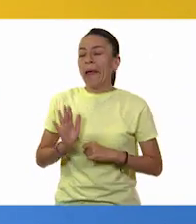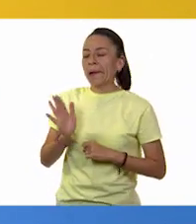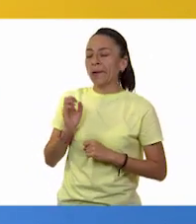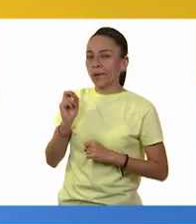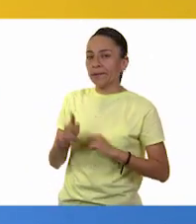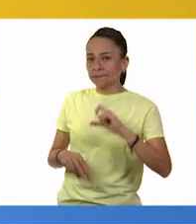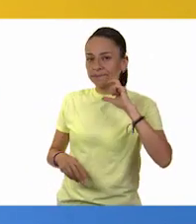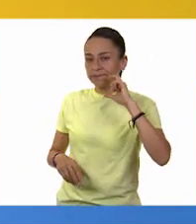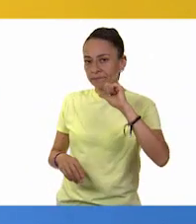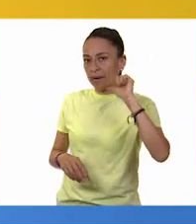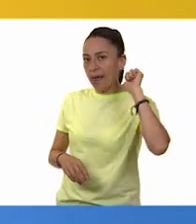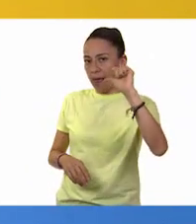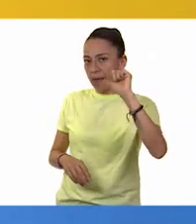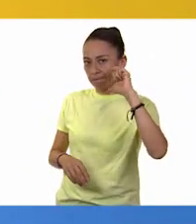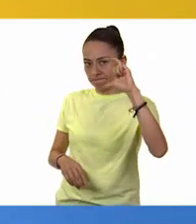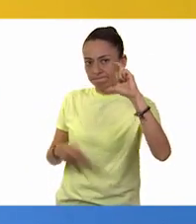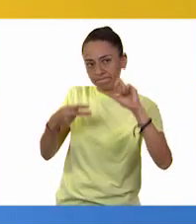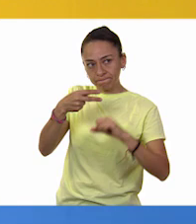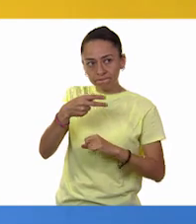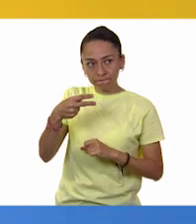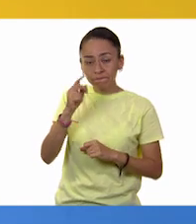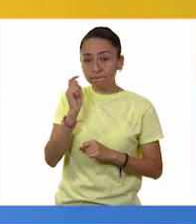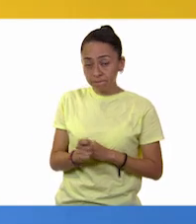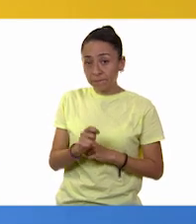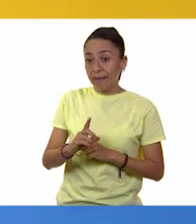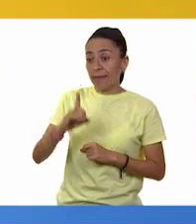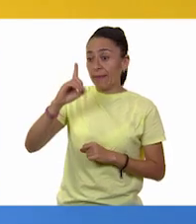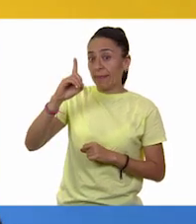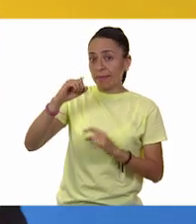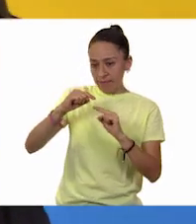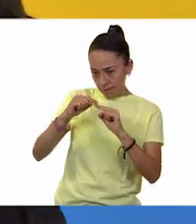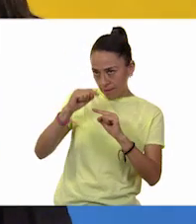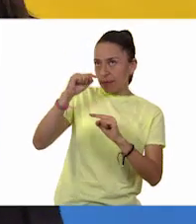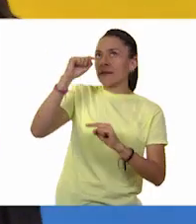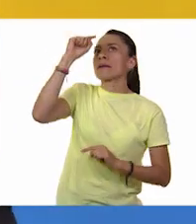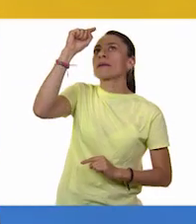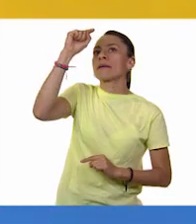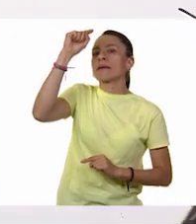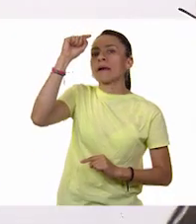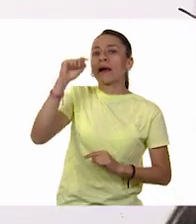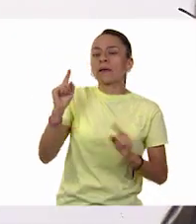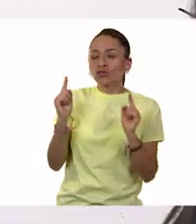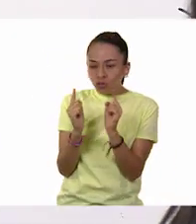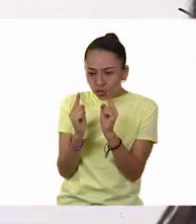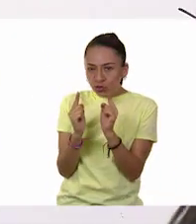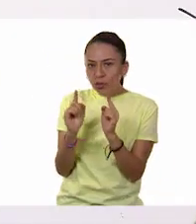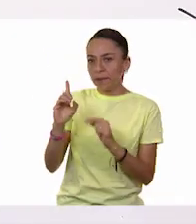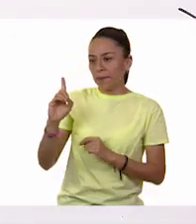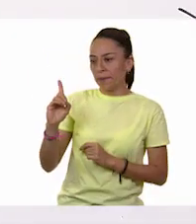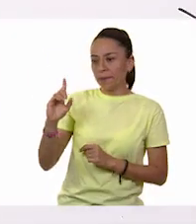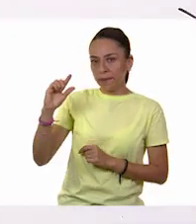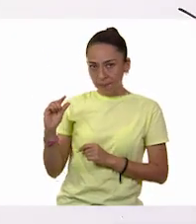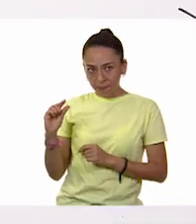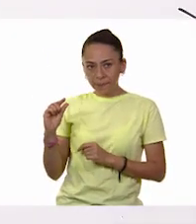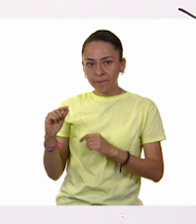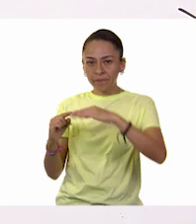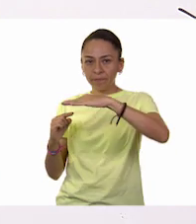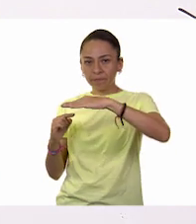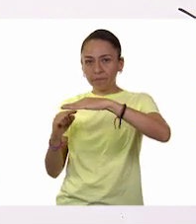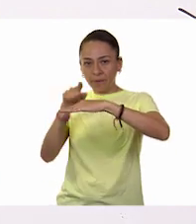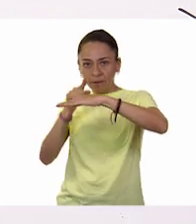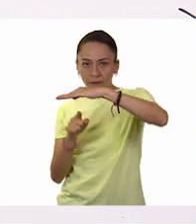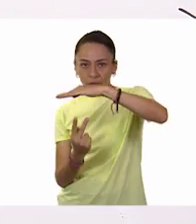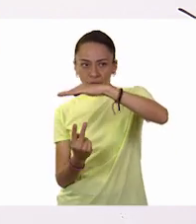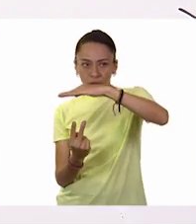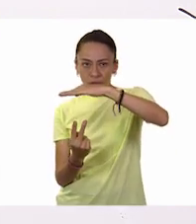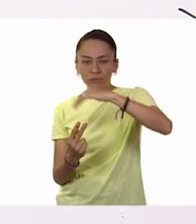la diagonal menor entre 2. Y así tenemos la fórmula. Muy bien, hagamos la